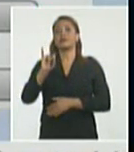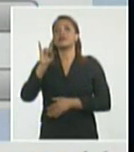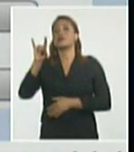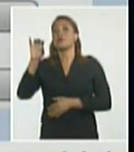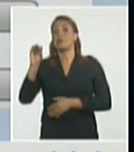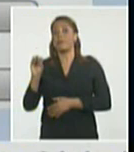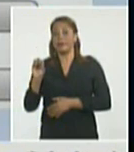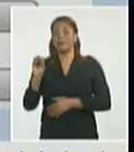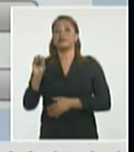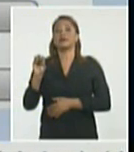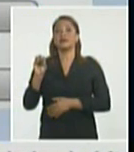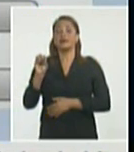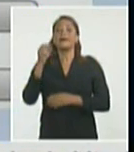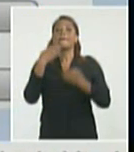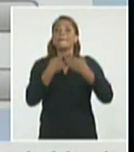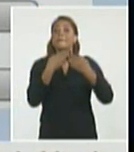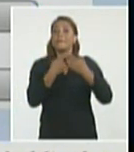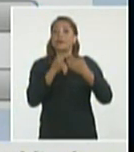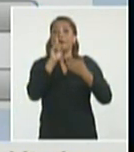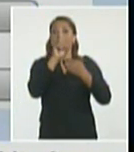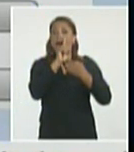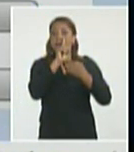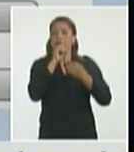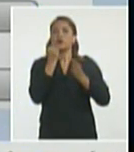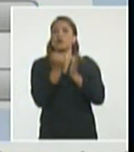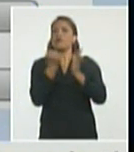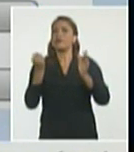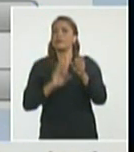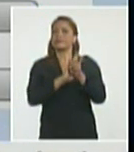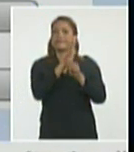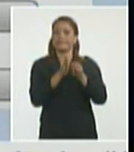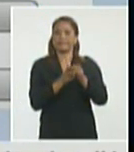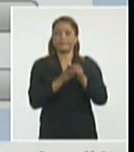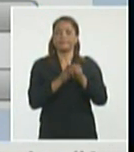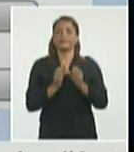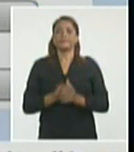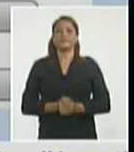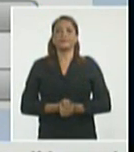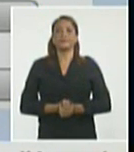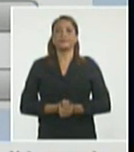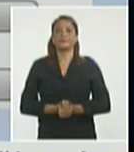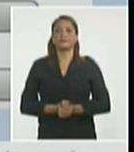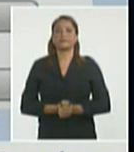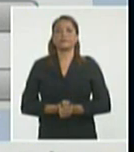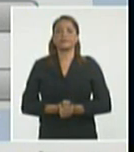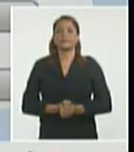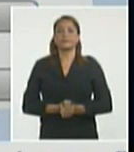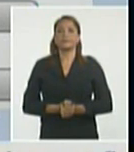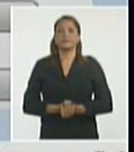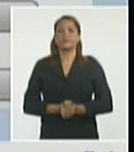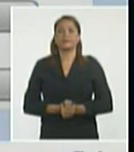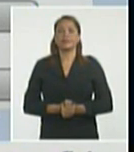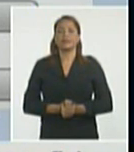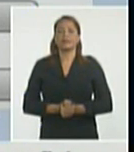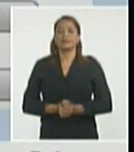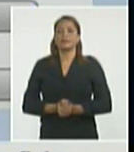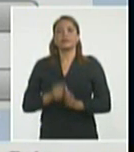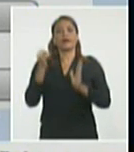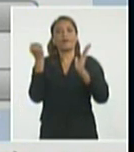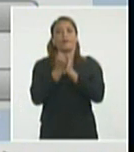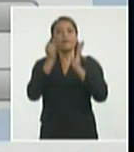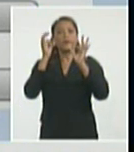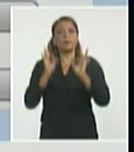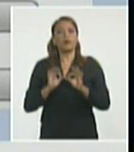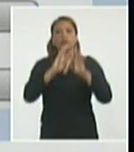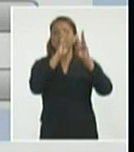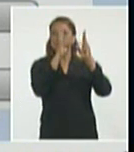5.862.690 muestras para el diagnóstico de la COVID-19. Y se han diagnosticado un total